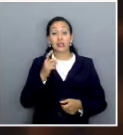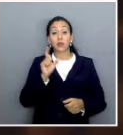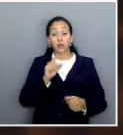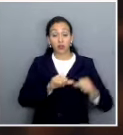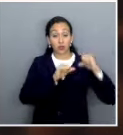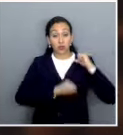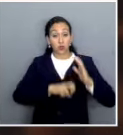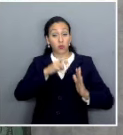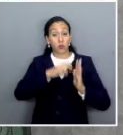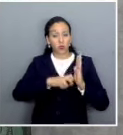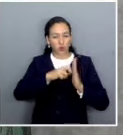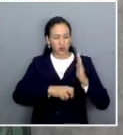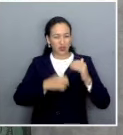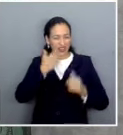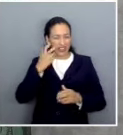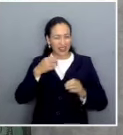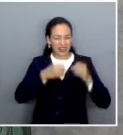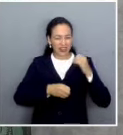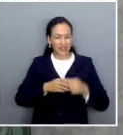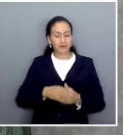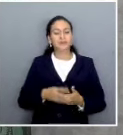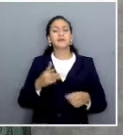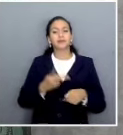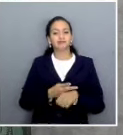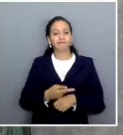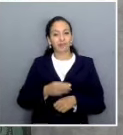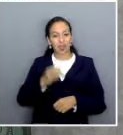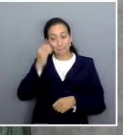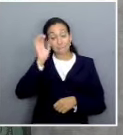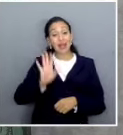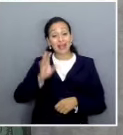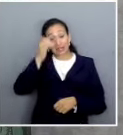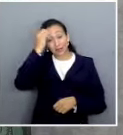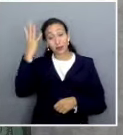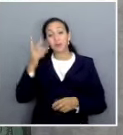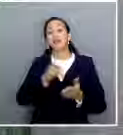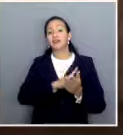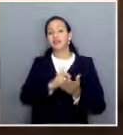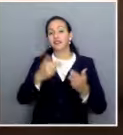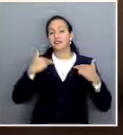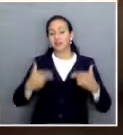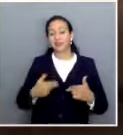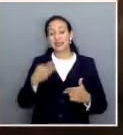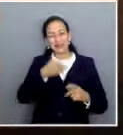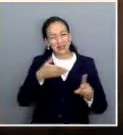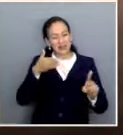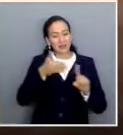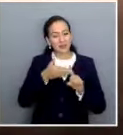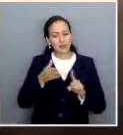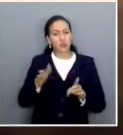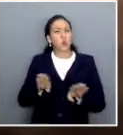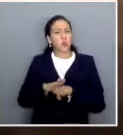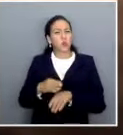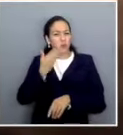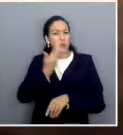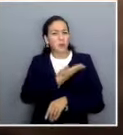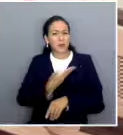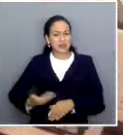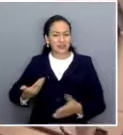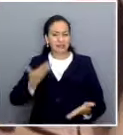mexicanos. Reconocieron que existe desconfianza de la sociedad en el sistema de procuración de justicia, precisando que el